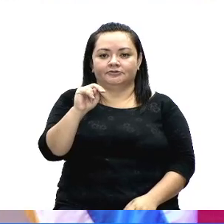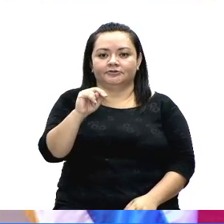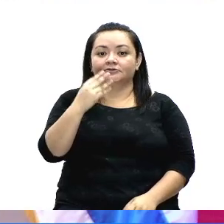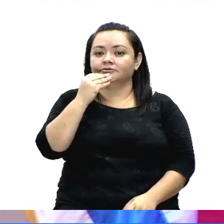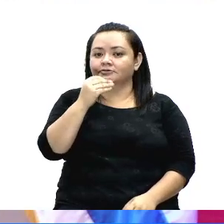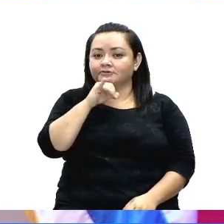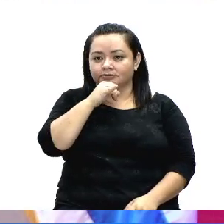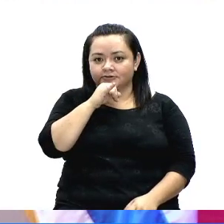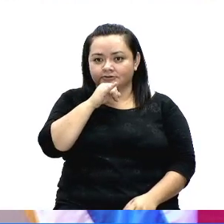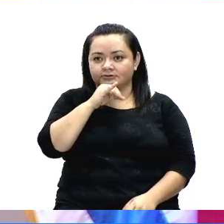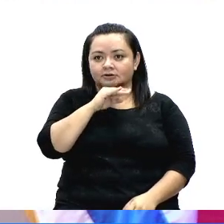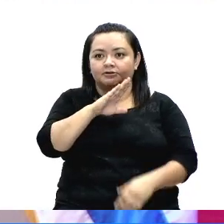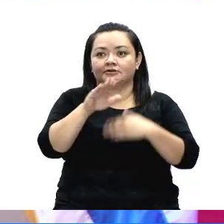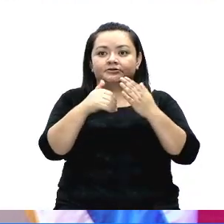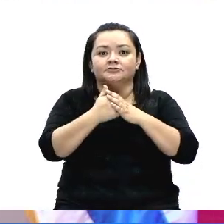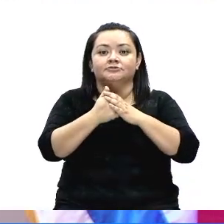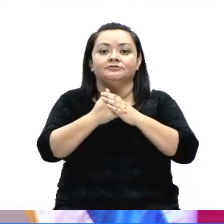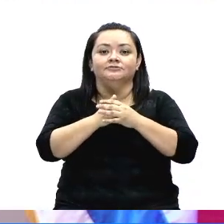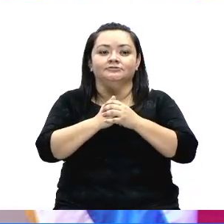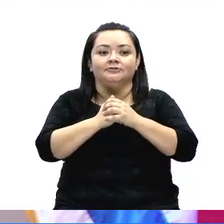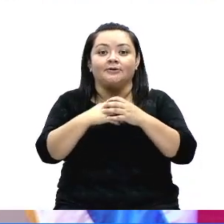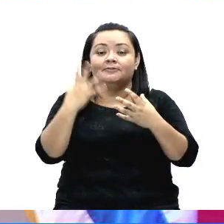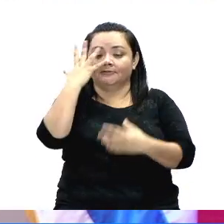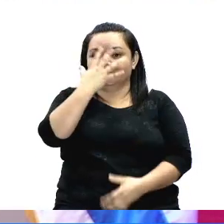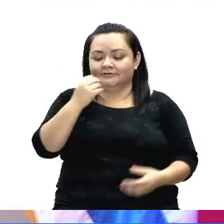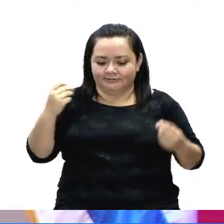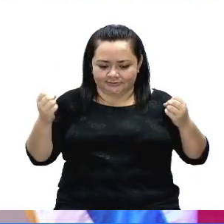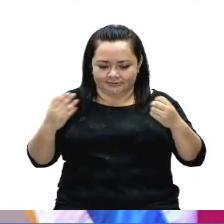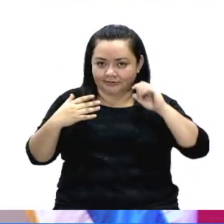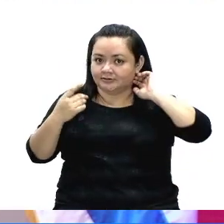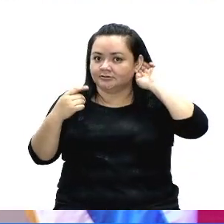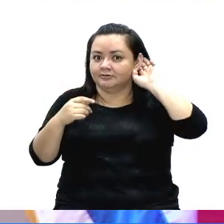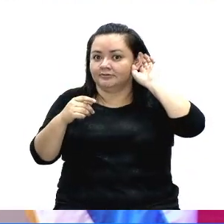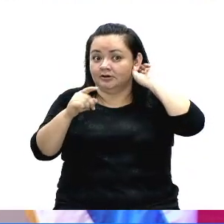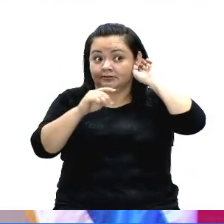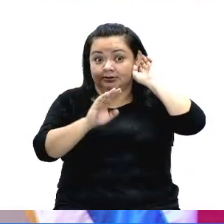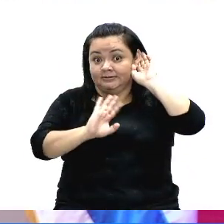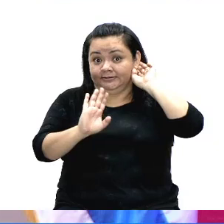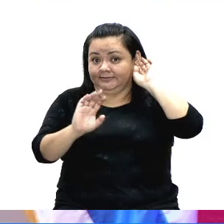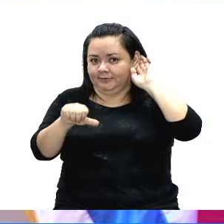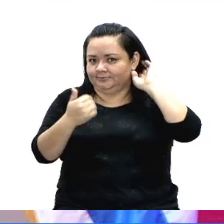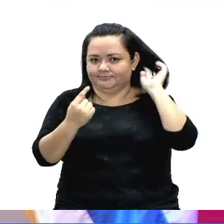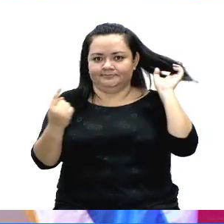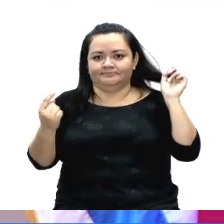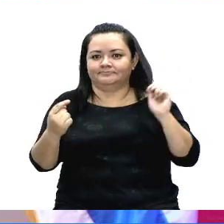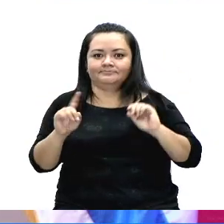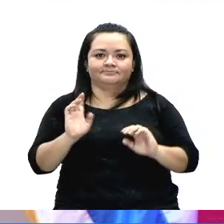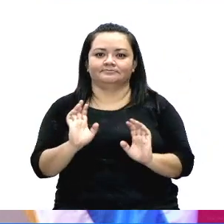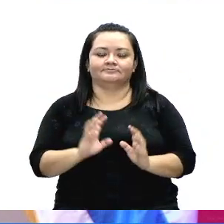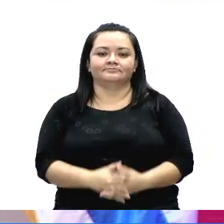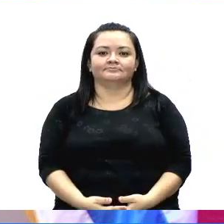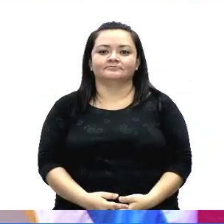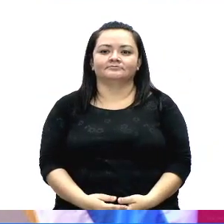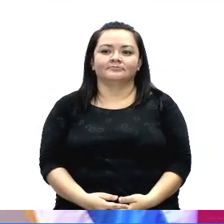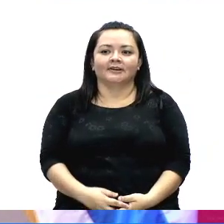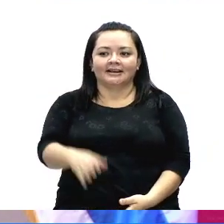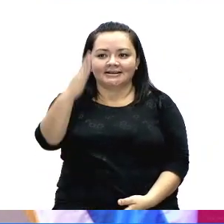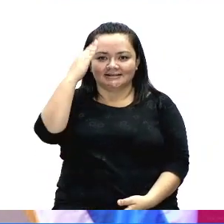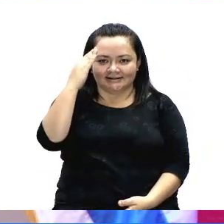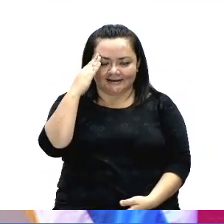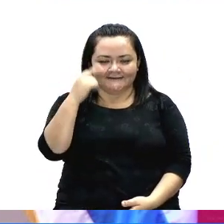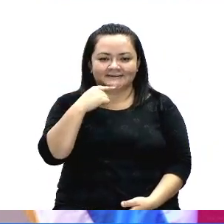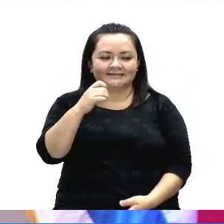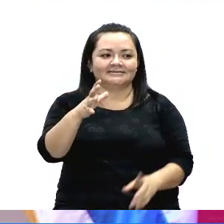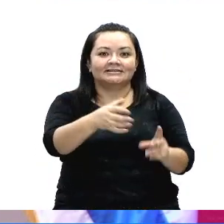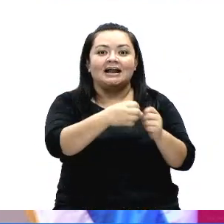esto y con lo otro y cuando ya iba a ponerse bonito le dice va a subir vos no sube nadie más y sabe a quién se jala